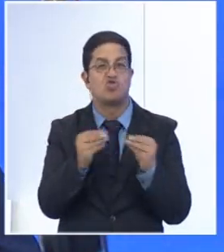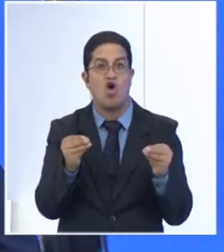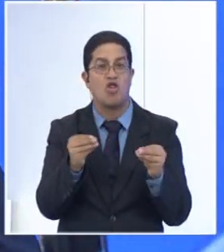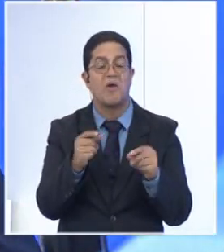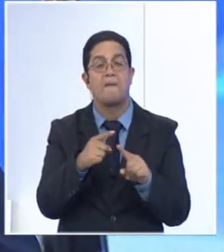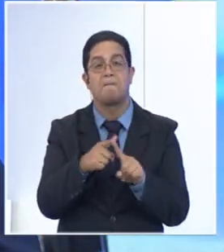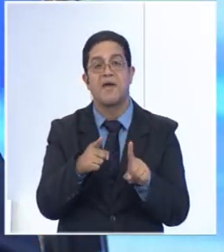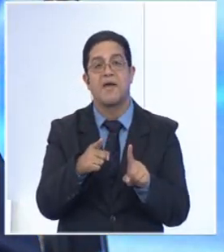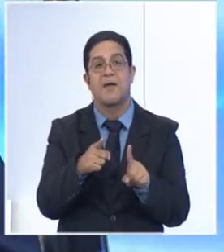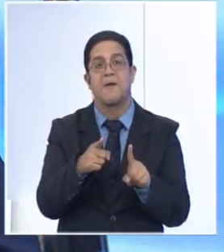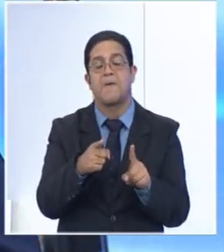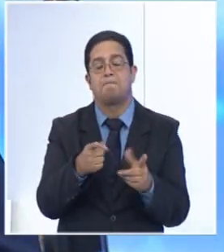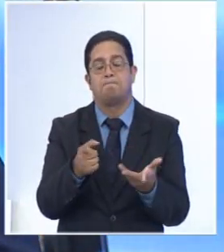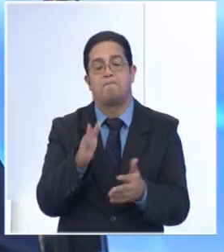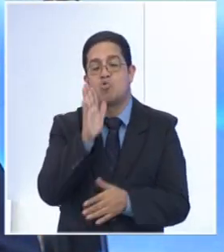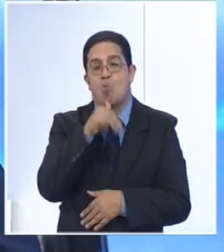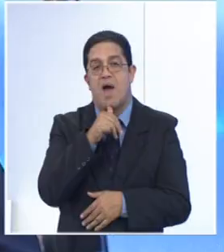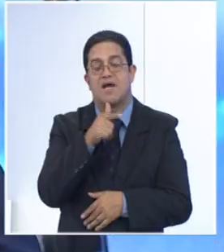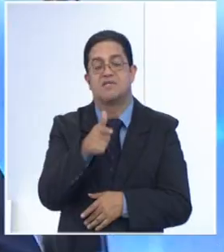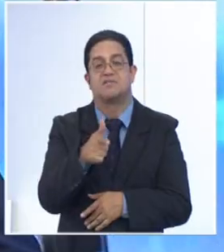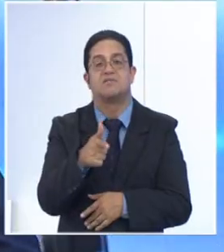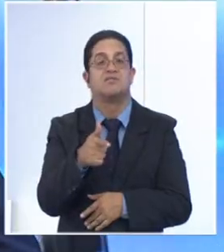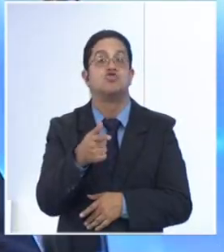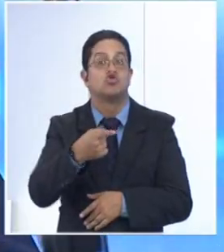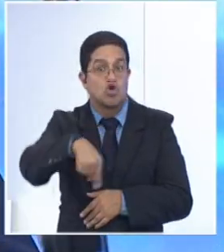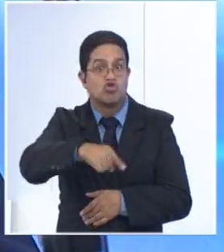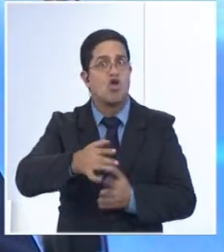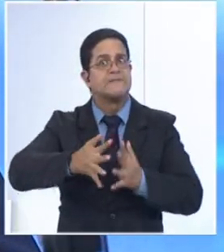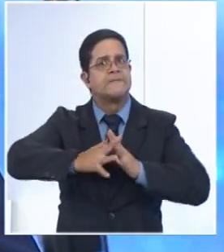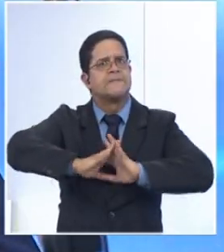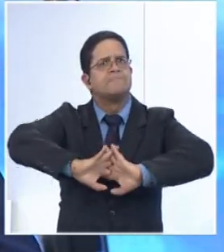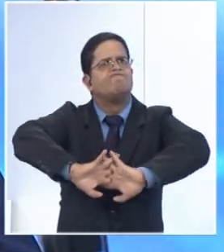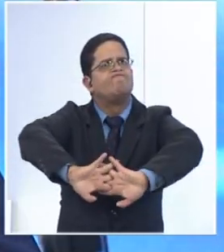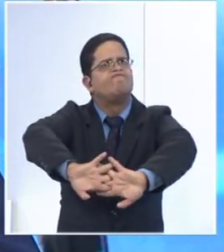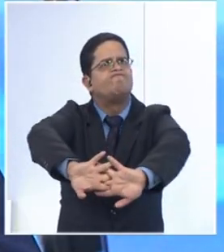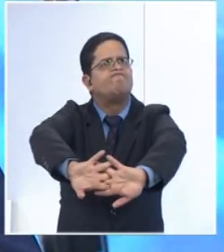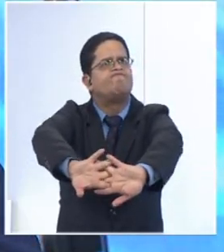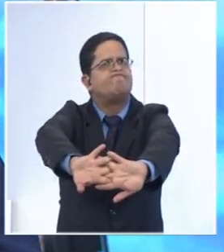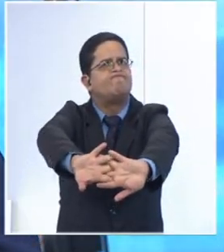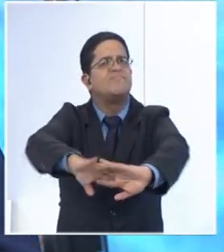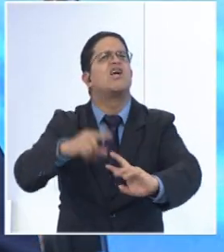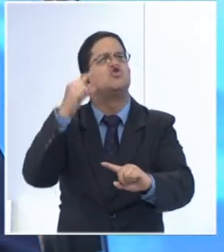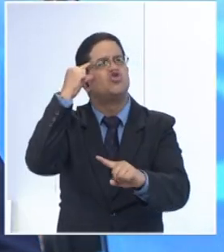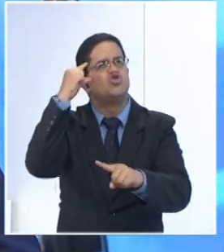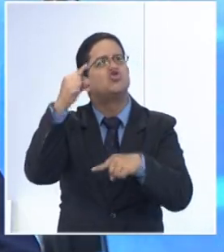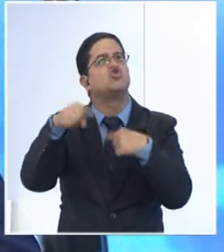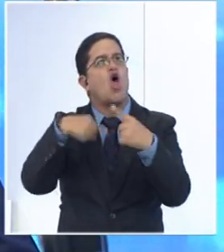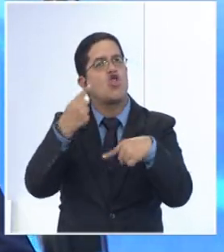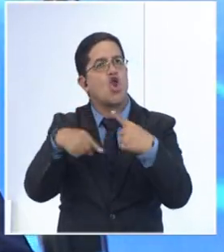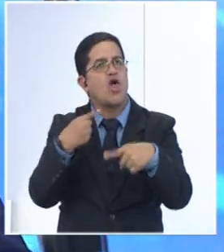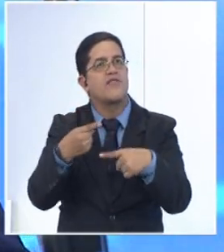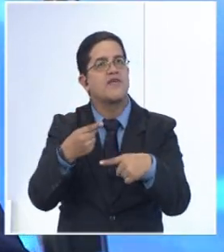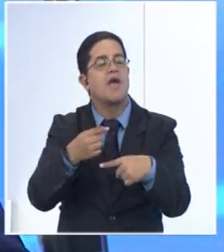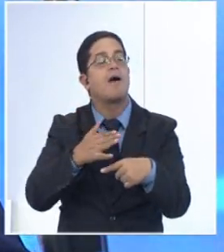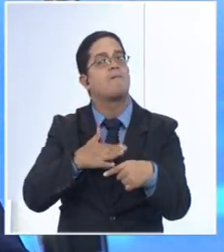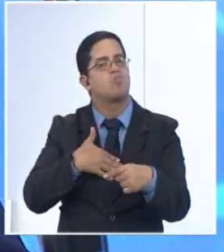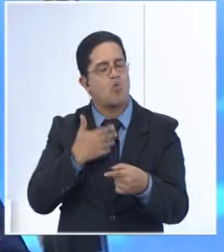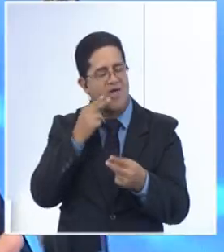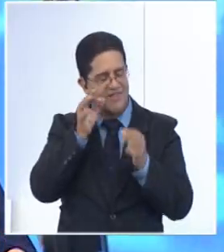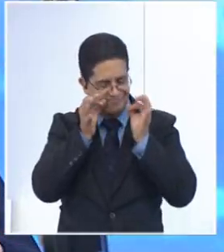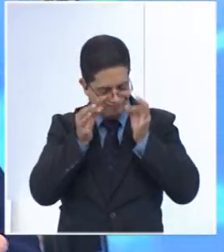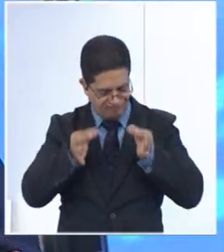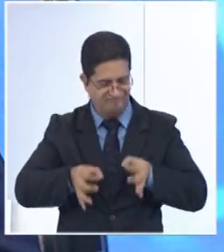es estirarse. Cuando nosotros hacemos estiramiento, stretching de manera diaria, podemos evidenciar y conocer un